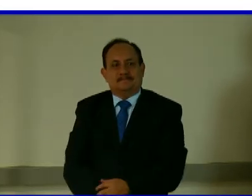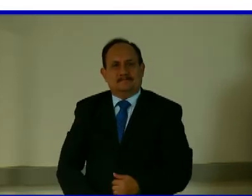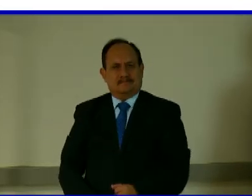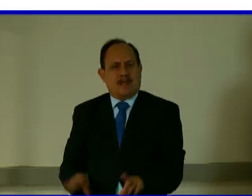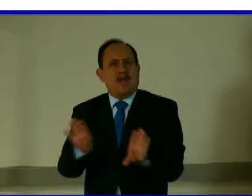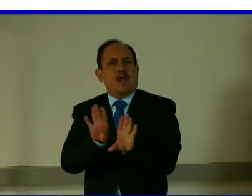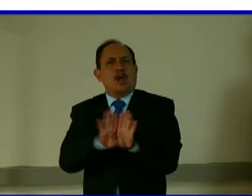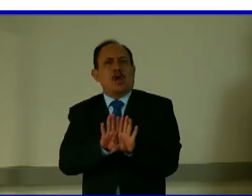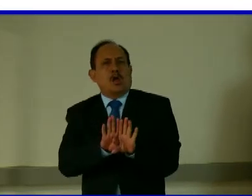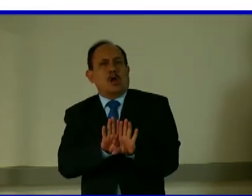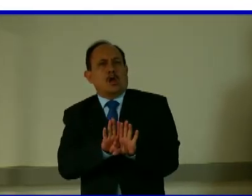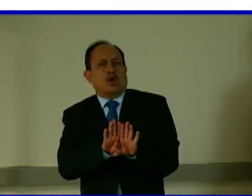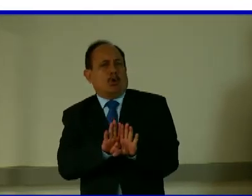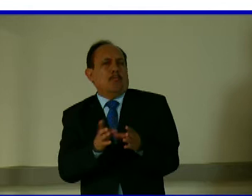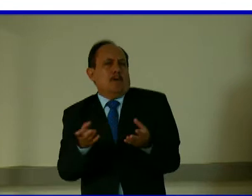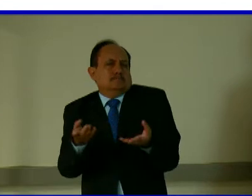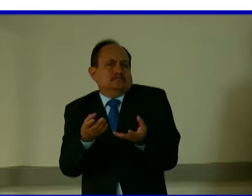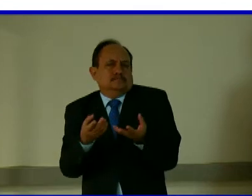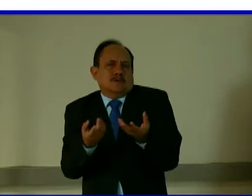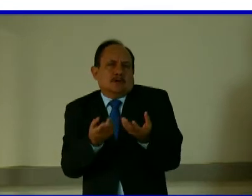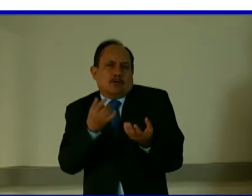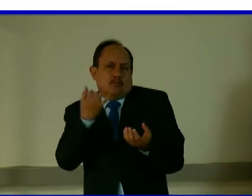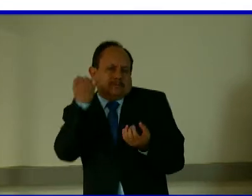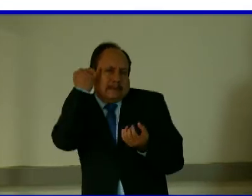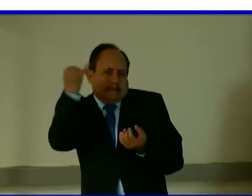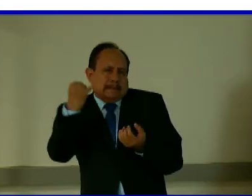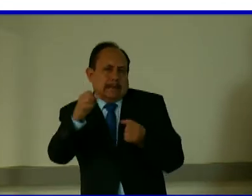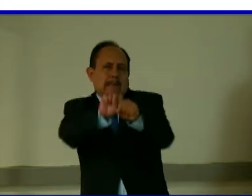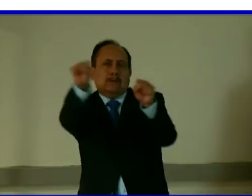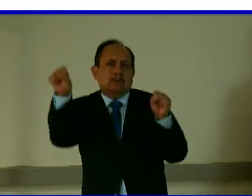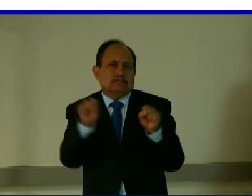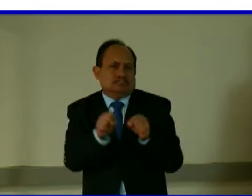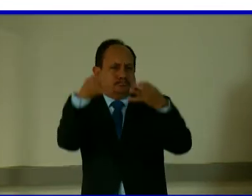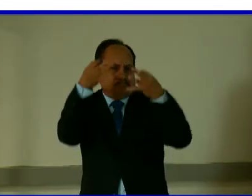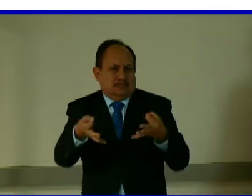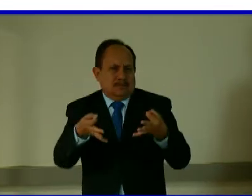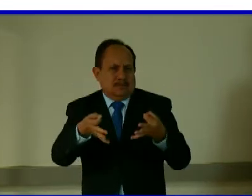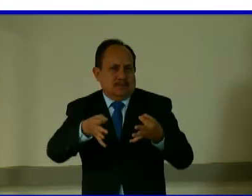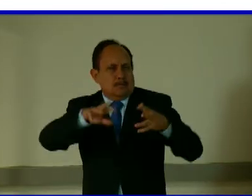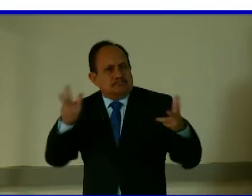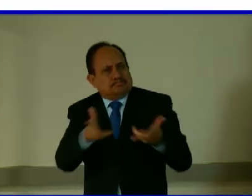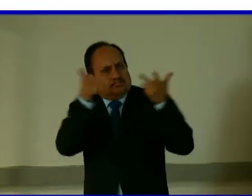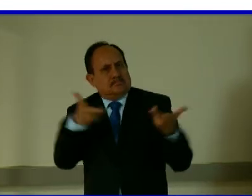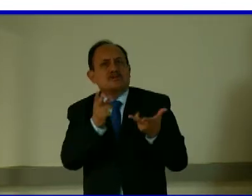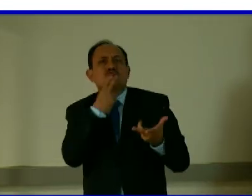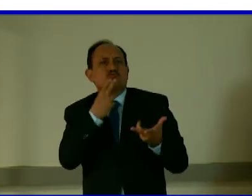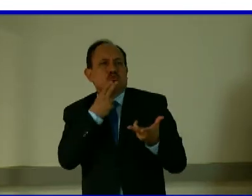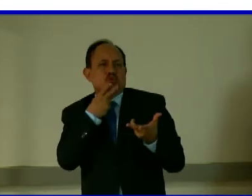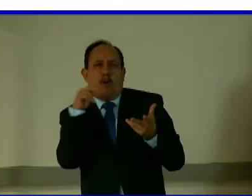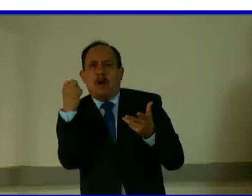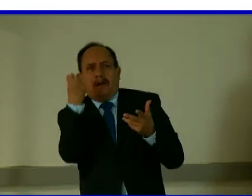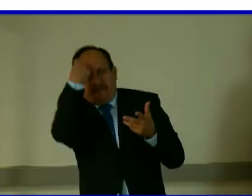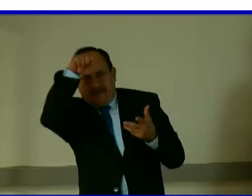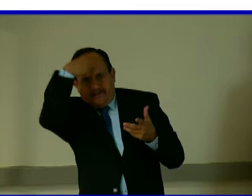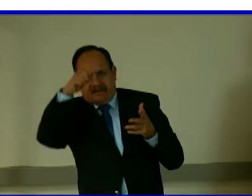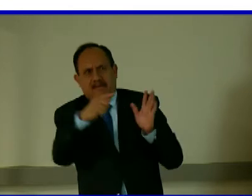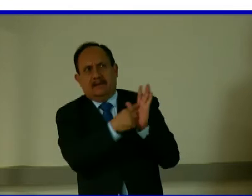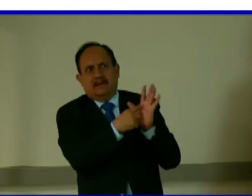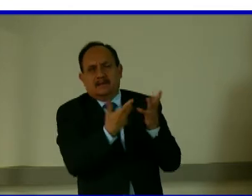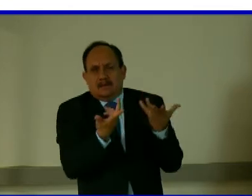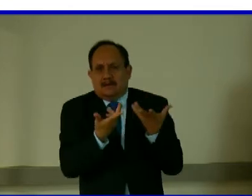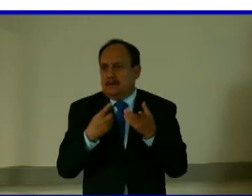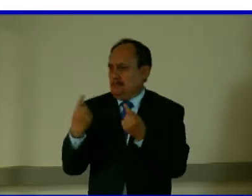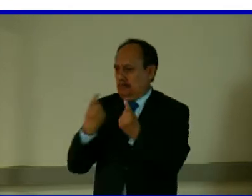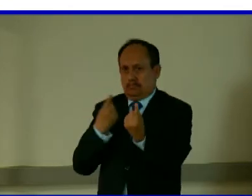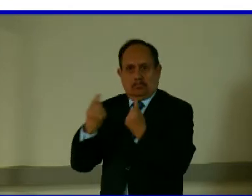¿Cómo se crea un aula estratégica? Pues se crea un entorno que promueve el uso de estrategias. Cuando estábamos